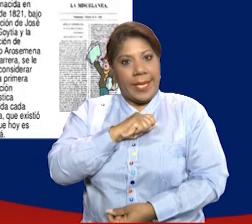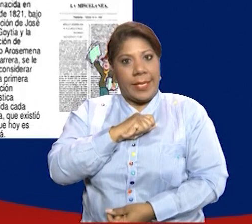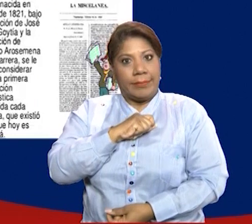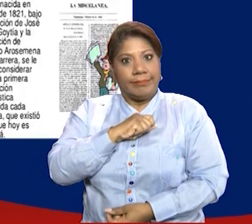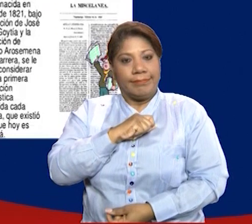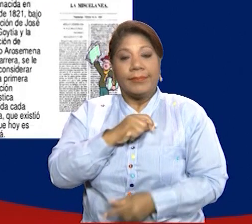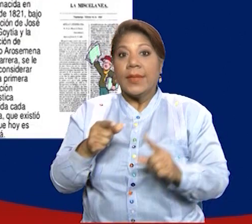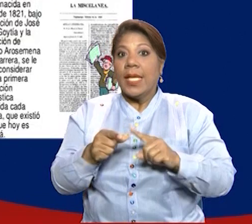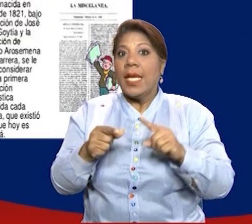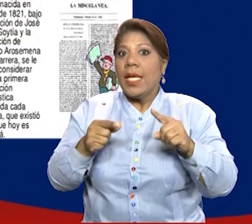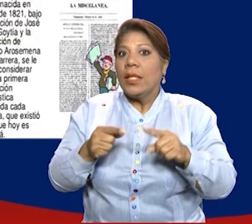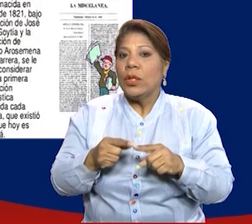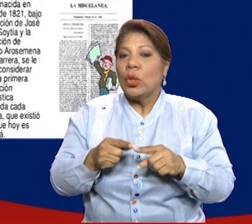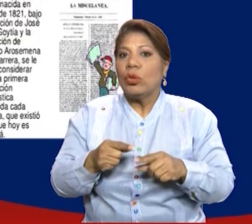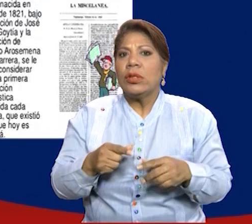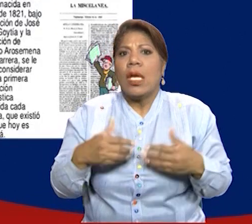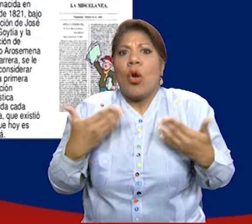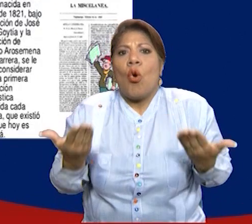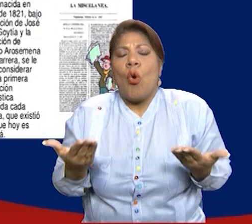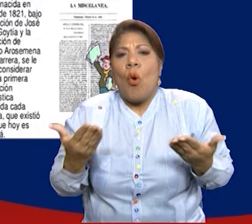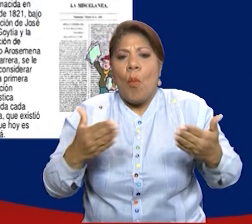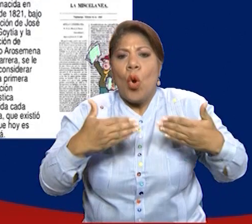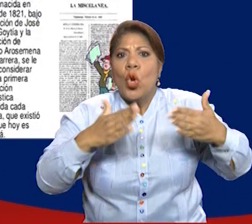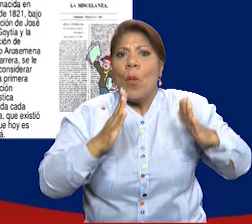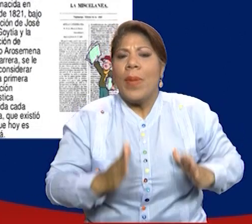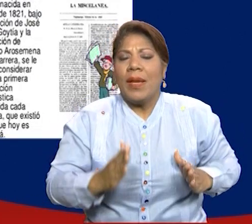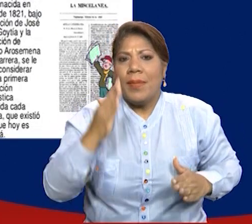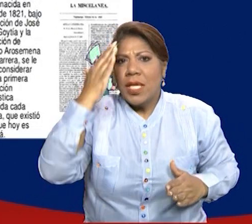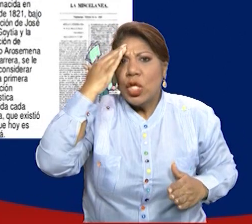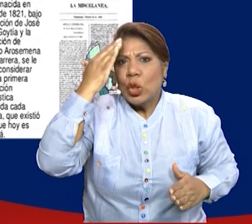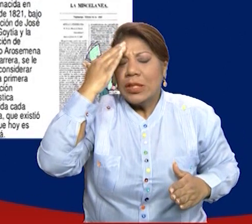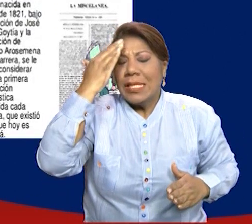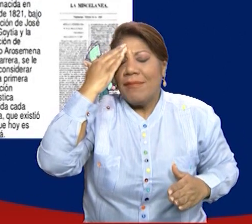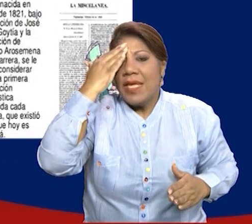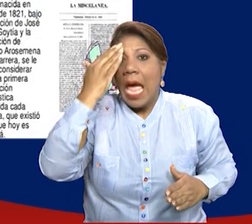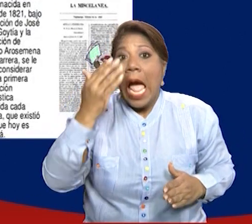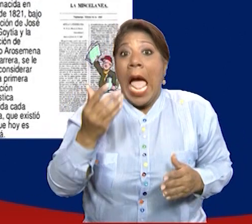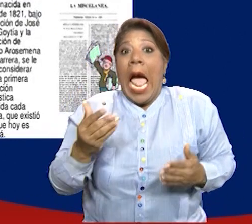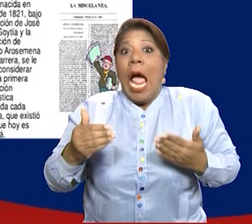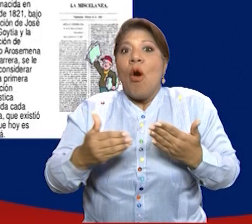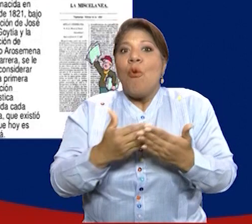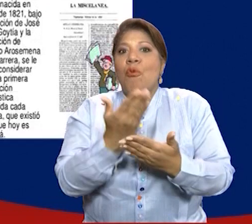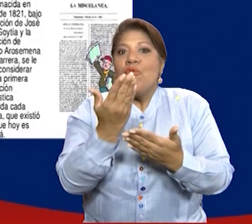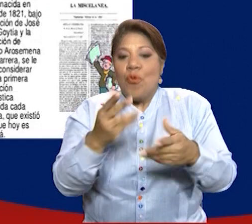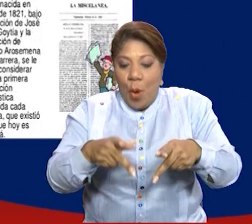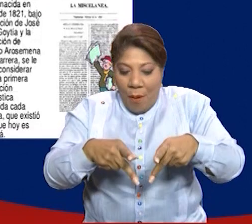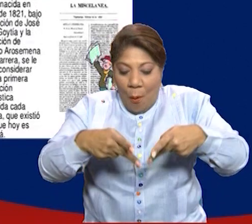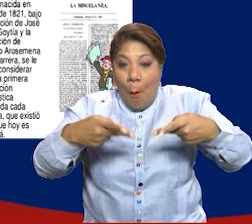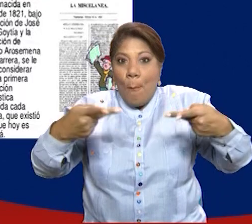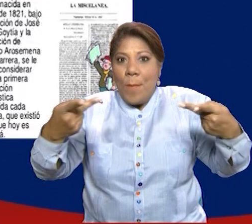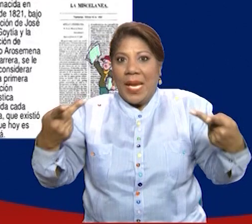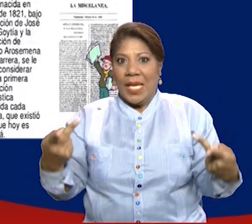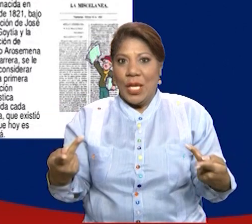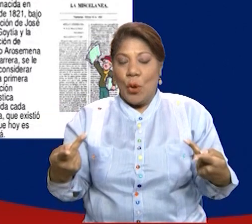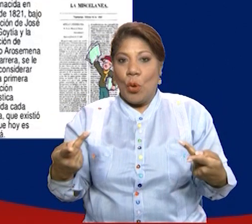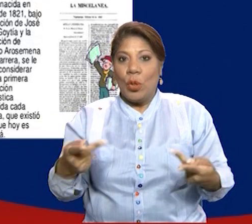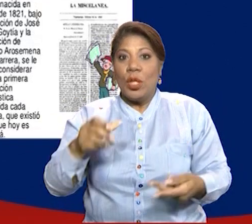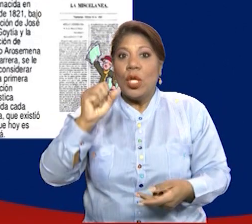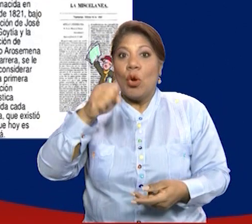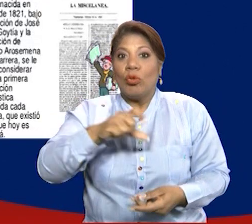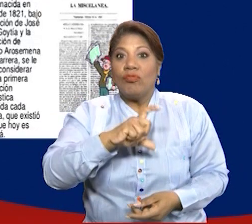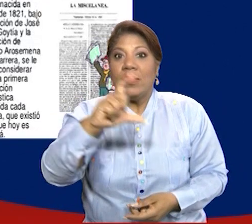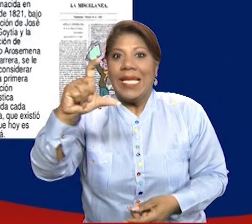sobre todo con la creación del primer periódico La Miscelánea del Istmo, que